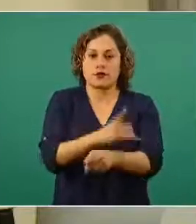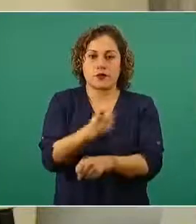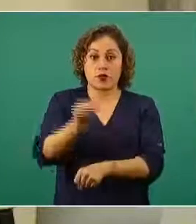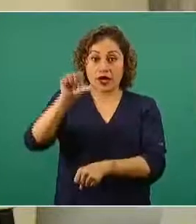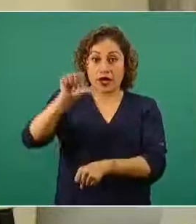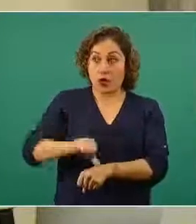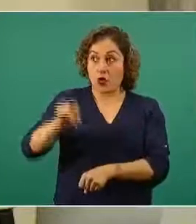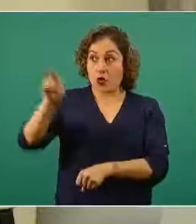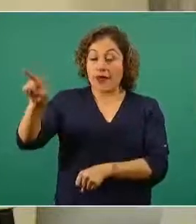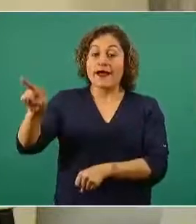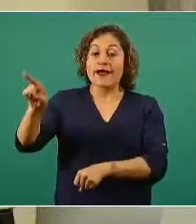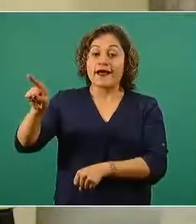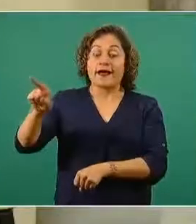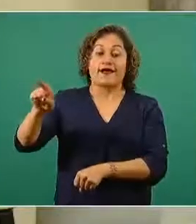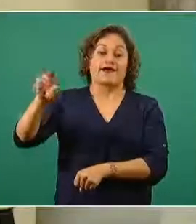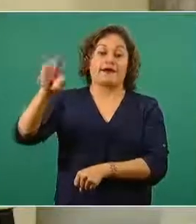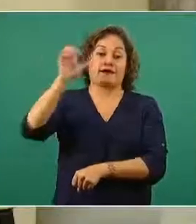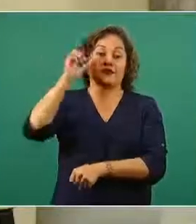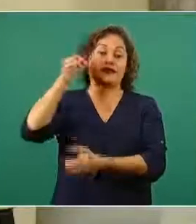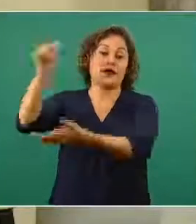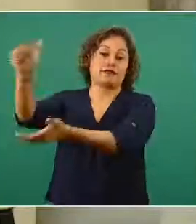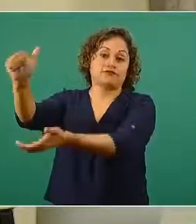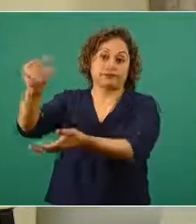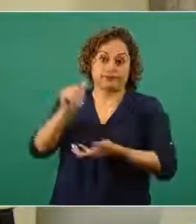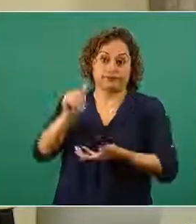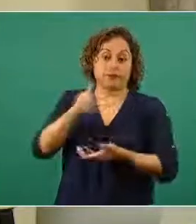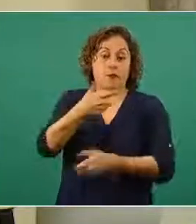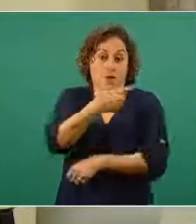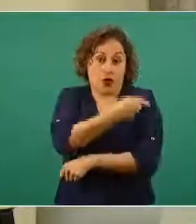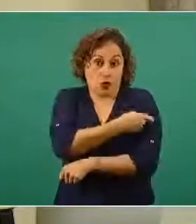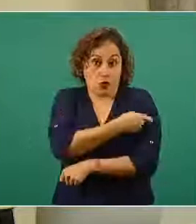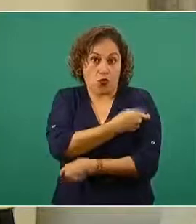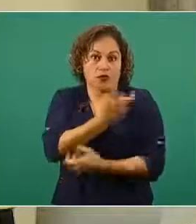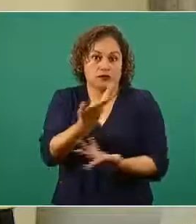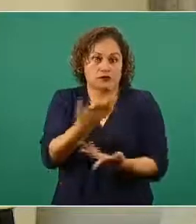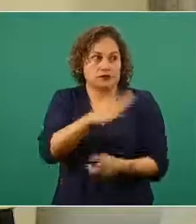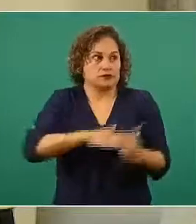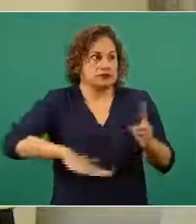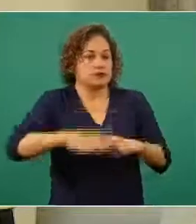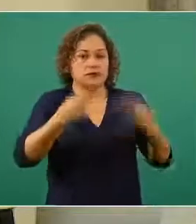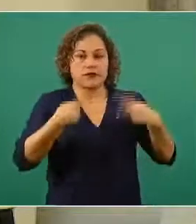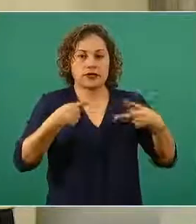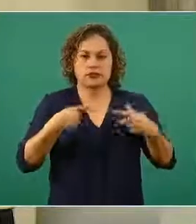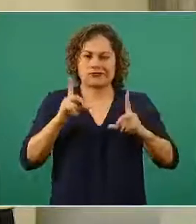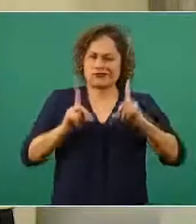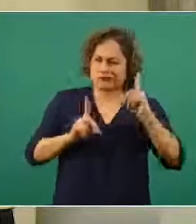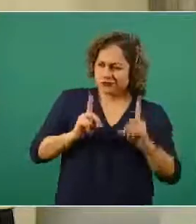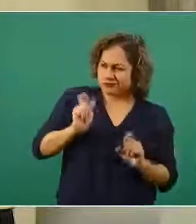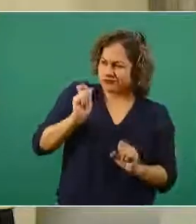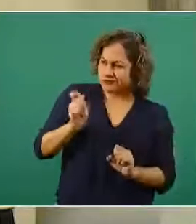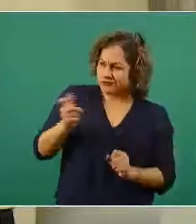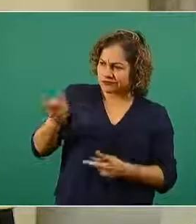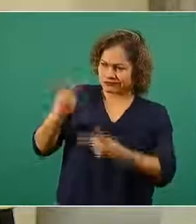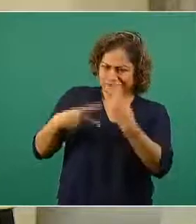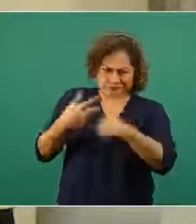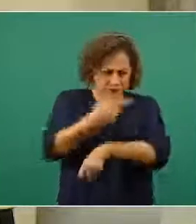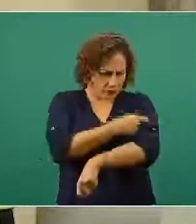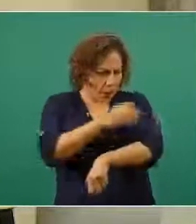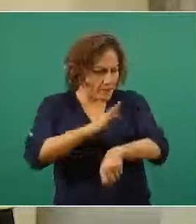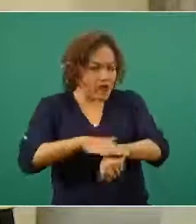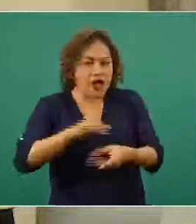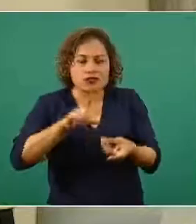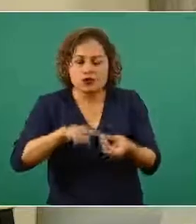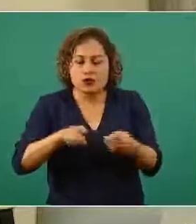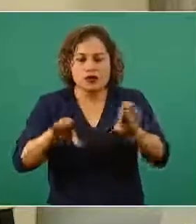Hong Kong y se tienen temas muy importantes con respecto a la vacunación, pero eso